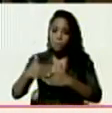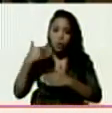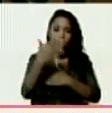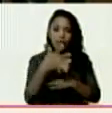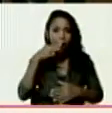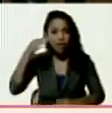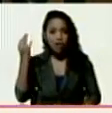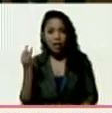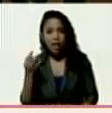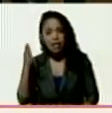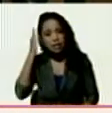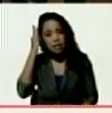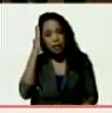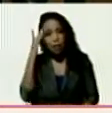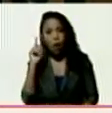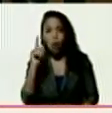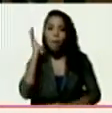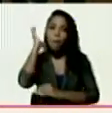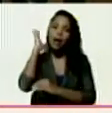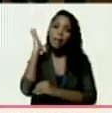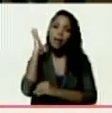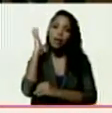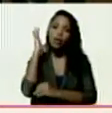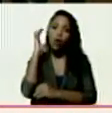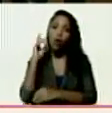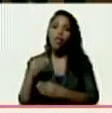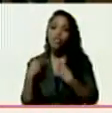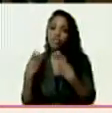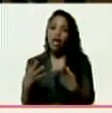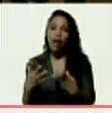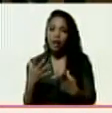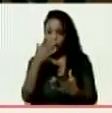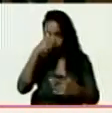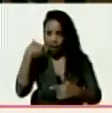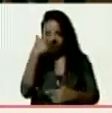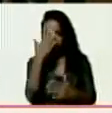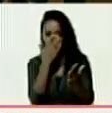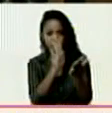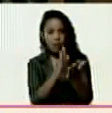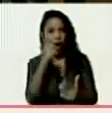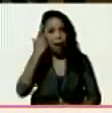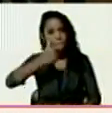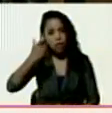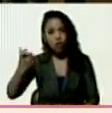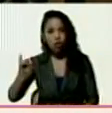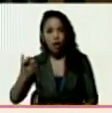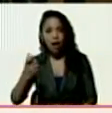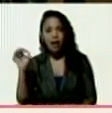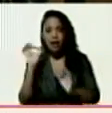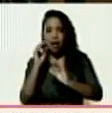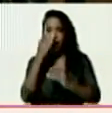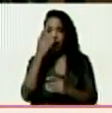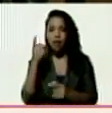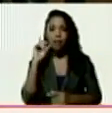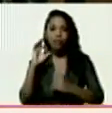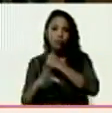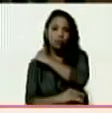para que sepa que seremos un parlamento de cara a la gente y no de cara a algunos intereses subalternos. Es todo, muchas gracias. Si tienen alguna